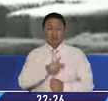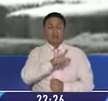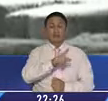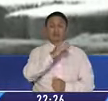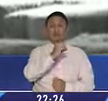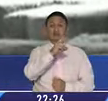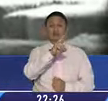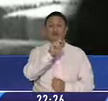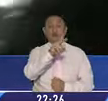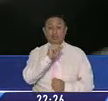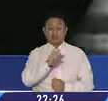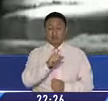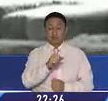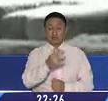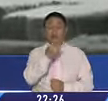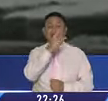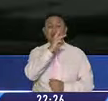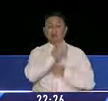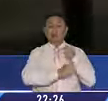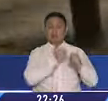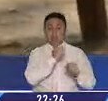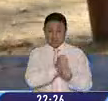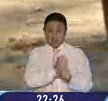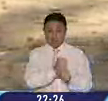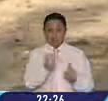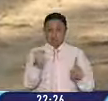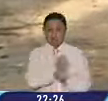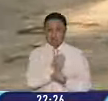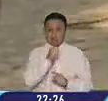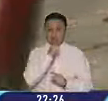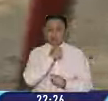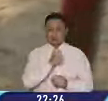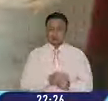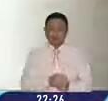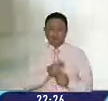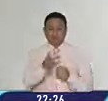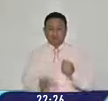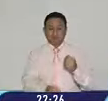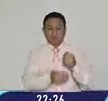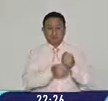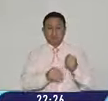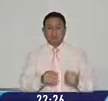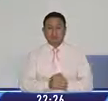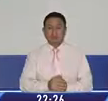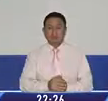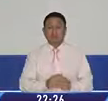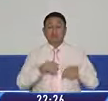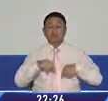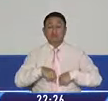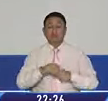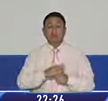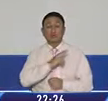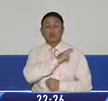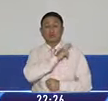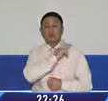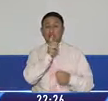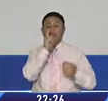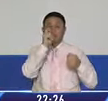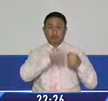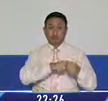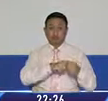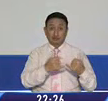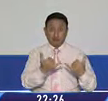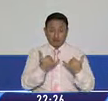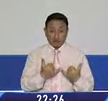sufrió 16 años de violencia. Además, la asignación de cupos para la educación superior sigue siendo